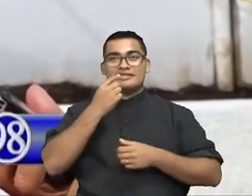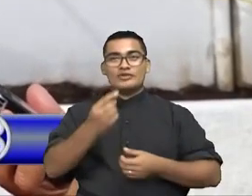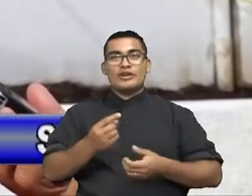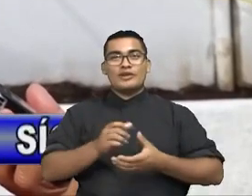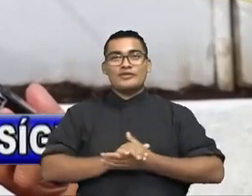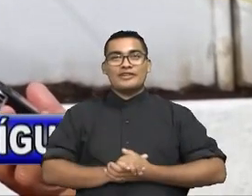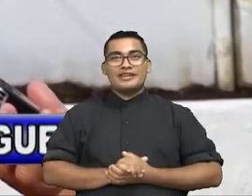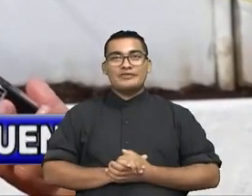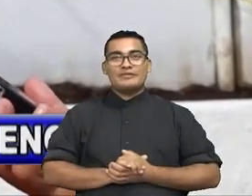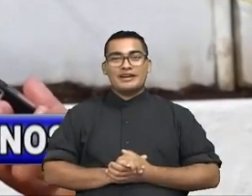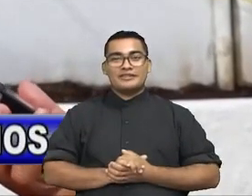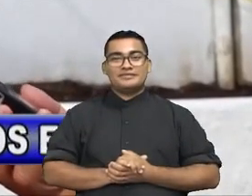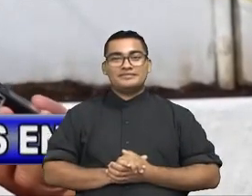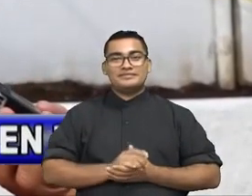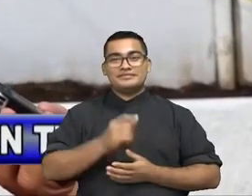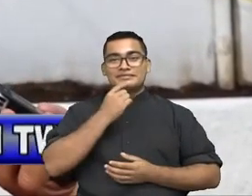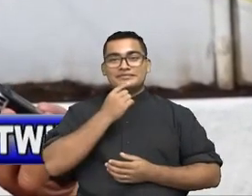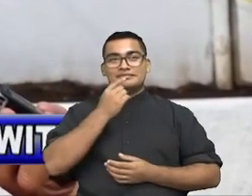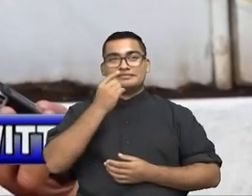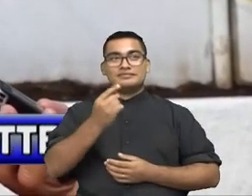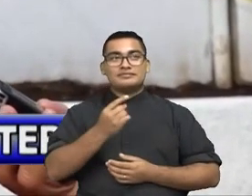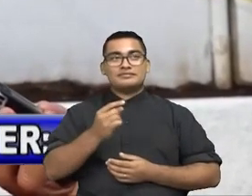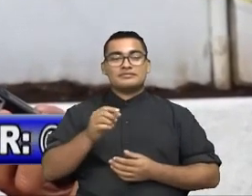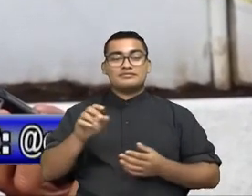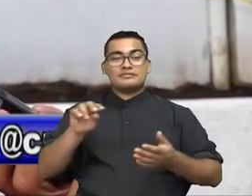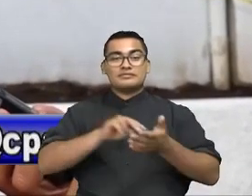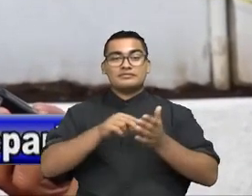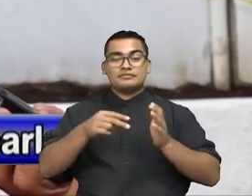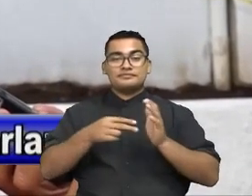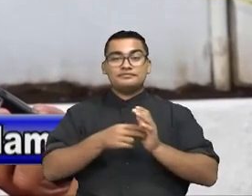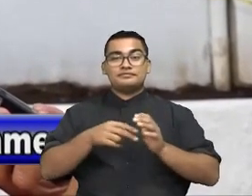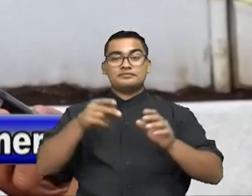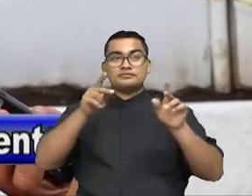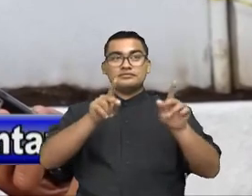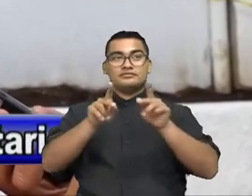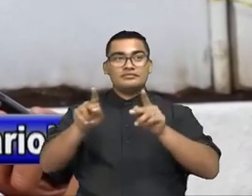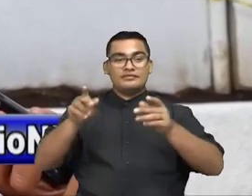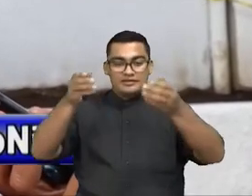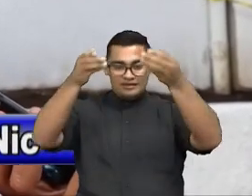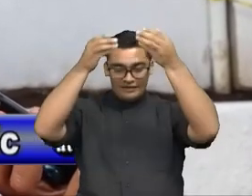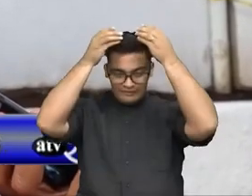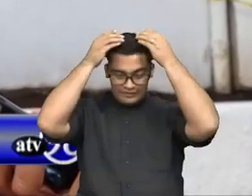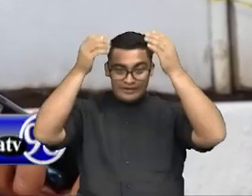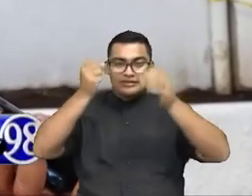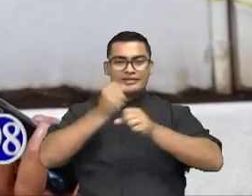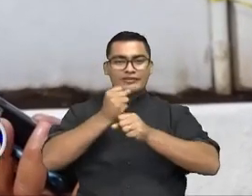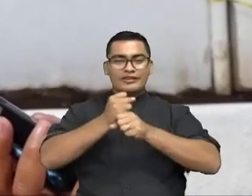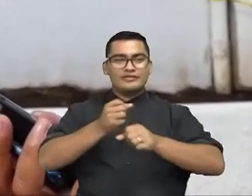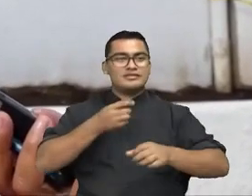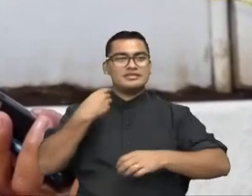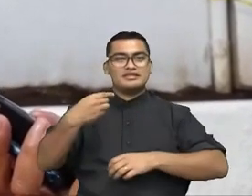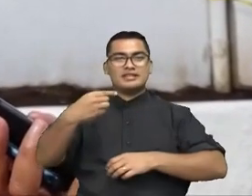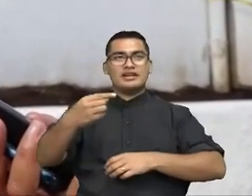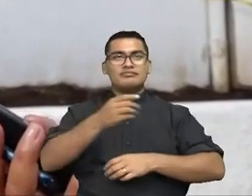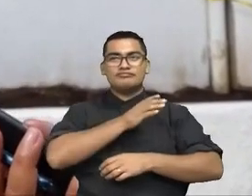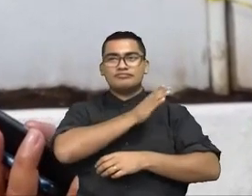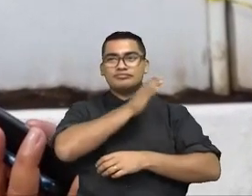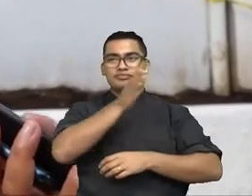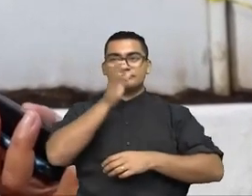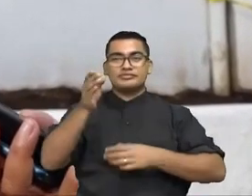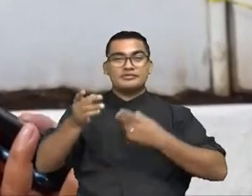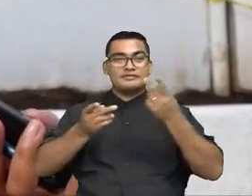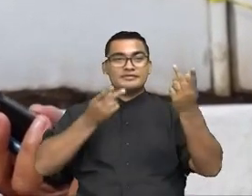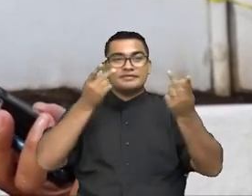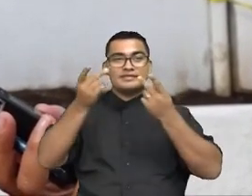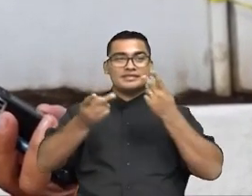ambiente y con la negación permanente de los trabajadores de la salud que a diario recorren esta comunidad,